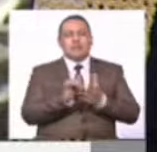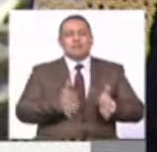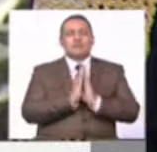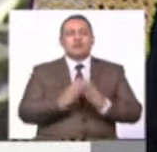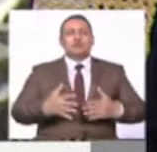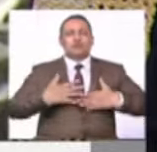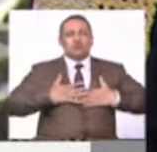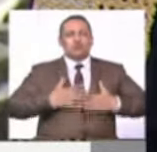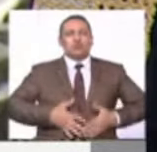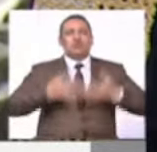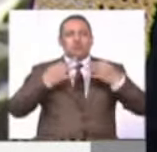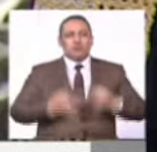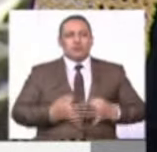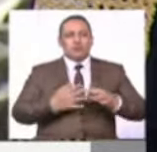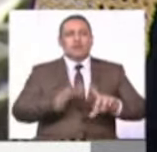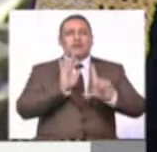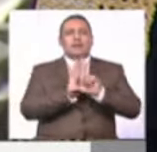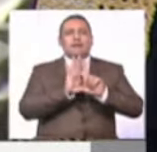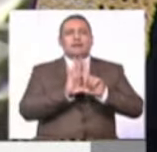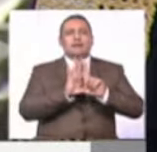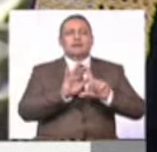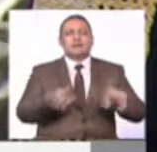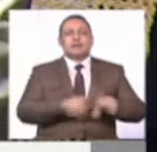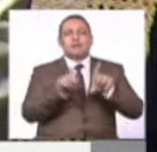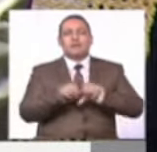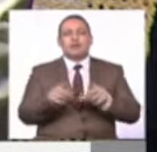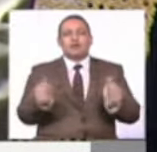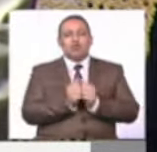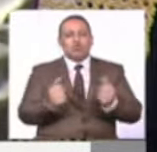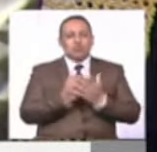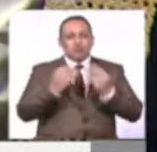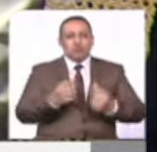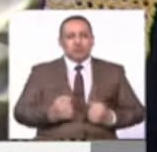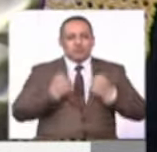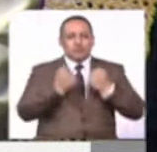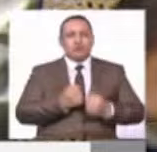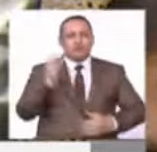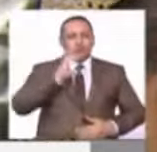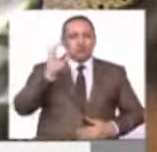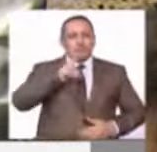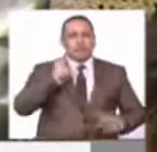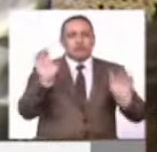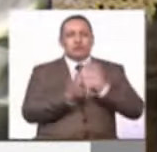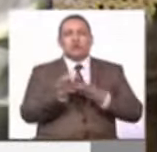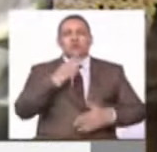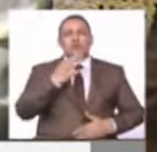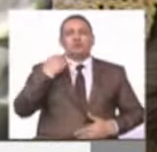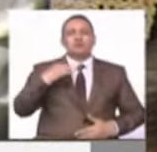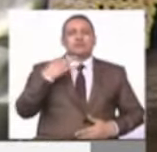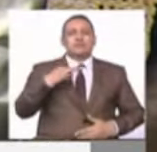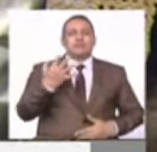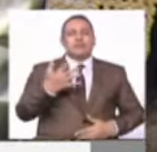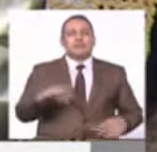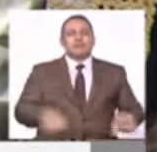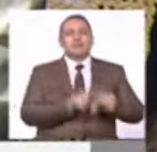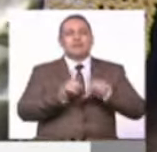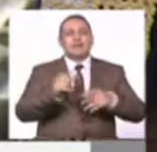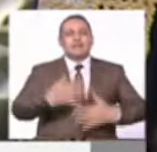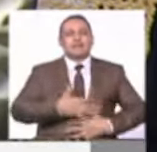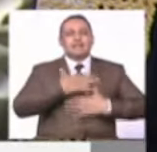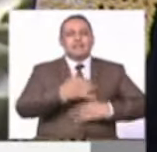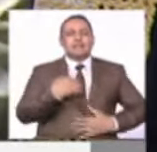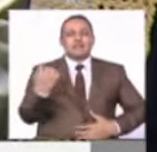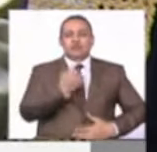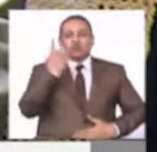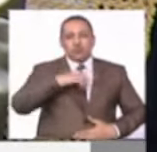nuestra misión constitucional con mucho esfuerzo buscando siempre el interés del